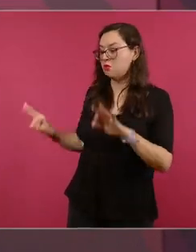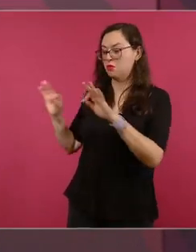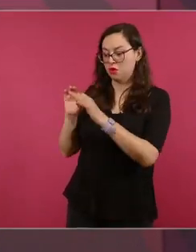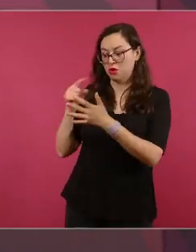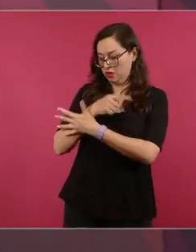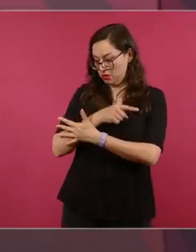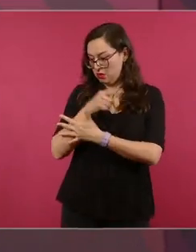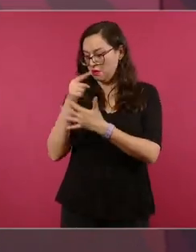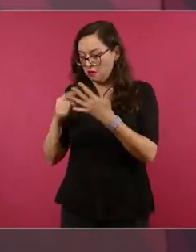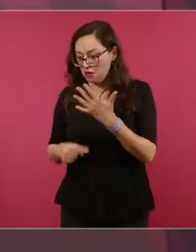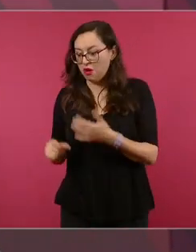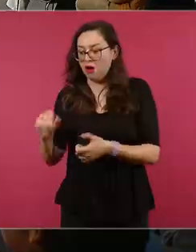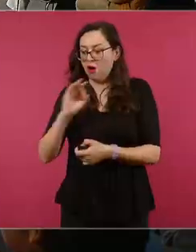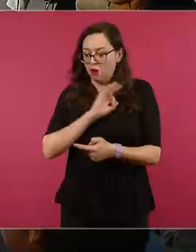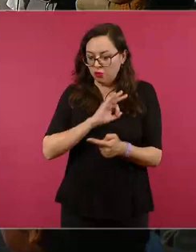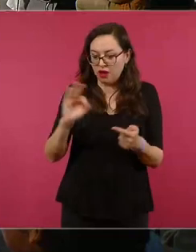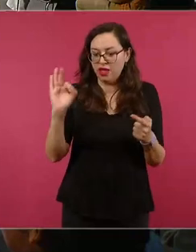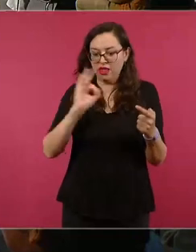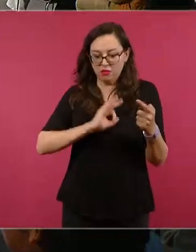cuando no hay corrupción.